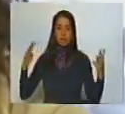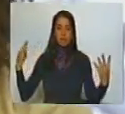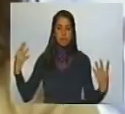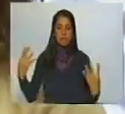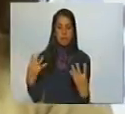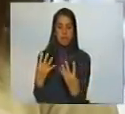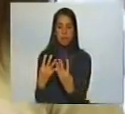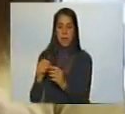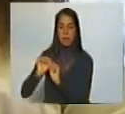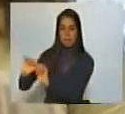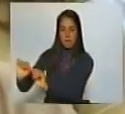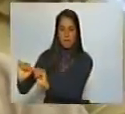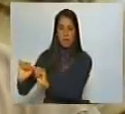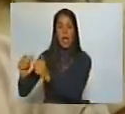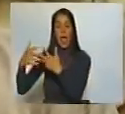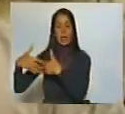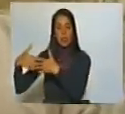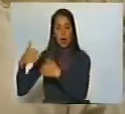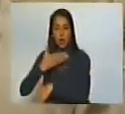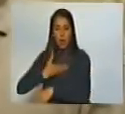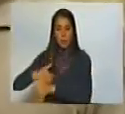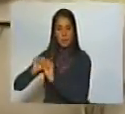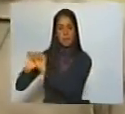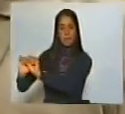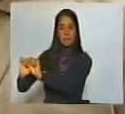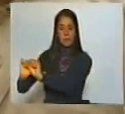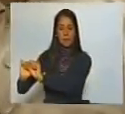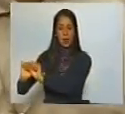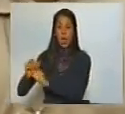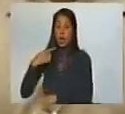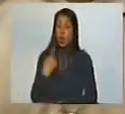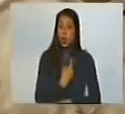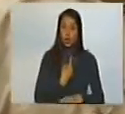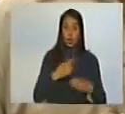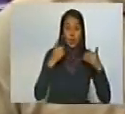Nixon llegara. ¿Dónde se tomó esa decisión? En la calle.